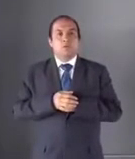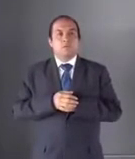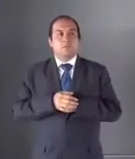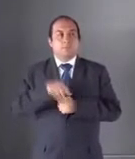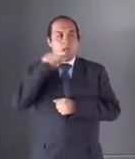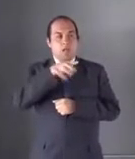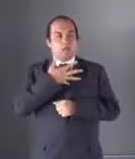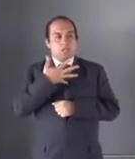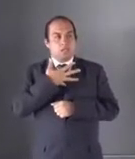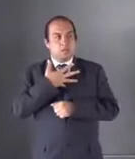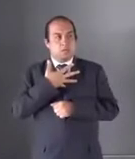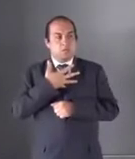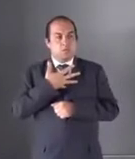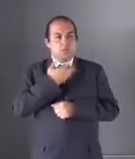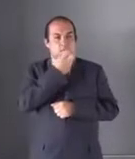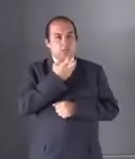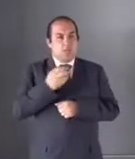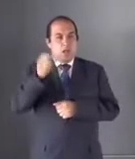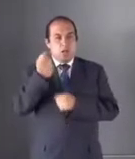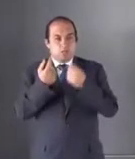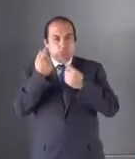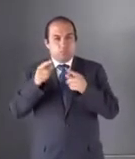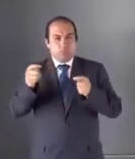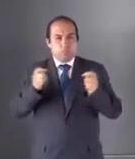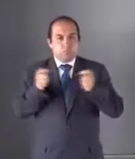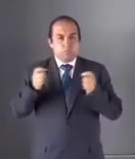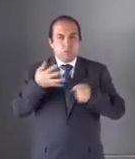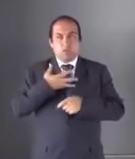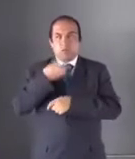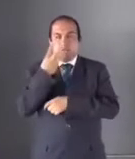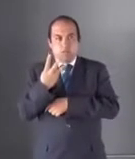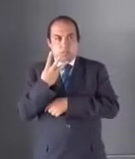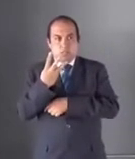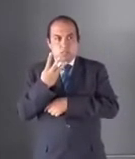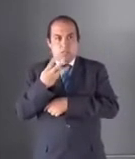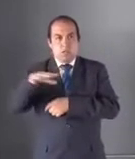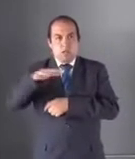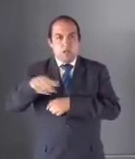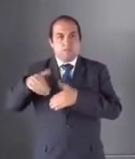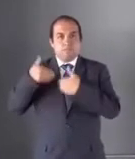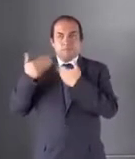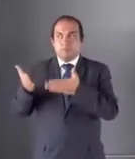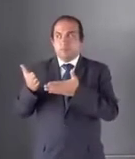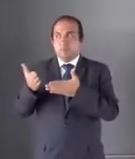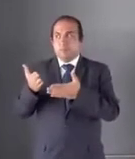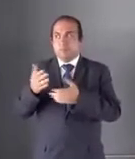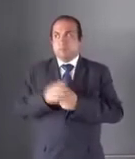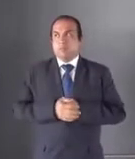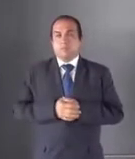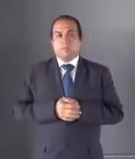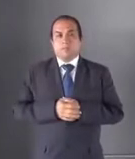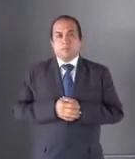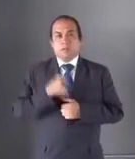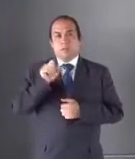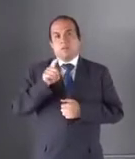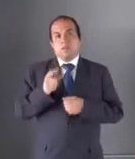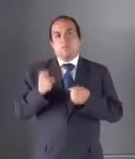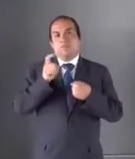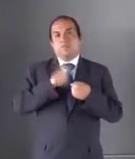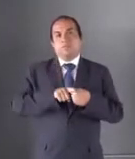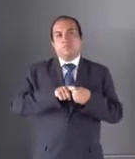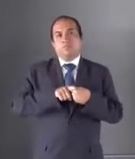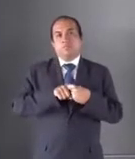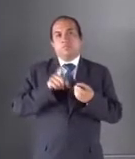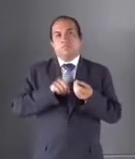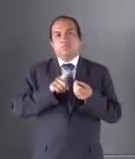está parte de los controles. En total hay 3 en esta parte exterior y 1 en el interior, desde donde se